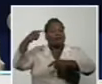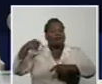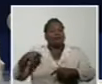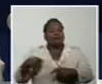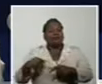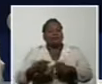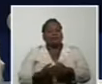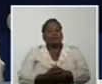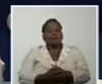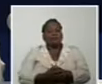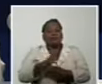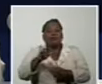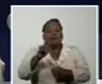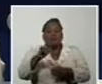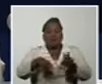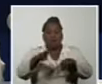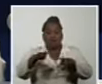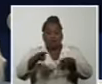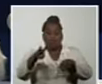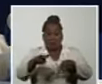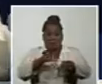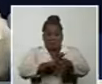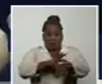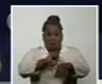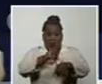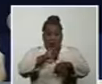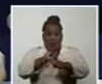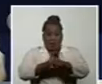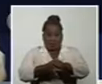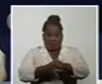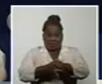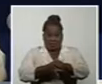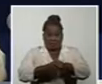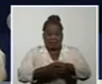para diagnosticar la COVID-19, el virus SARS-CoV-2,